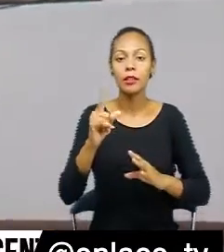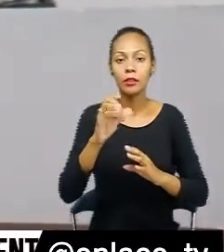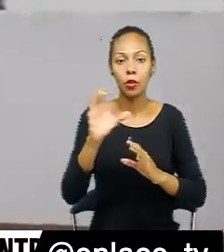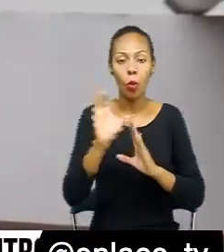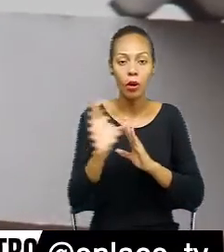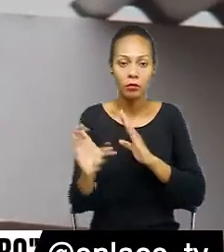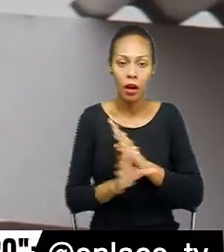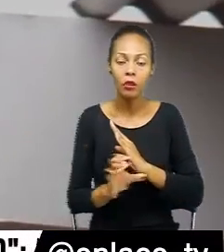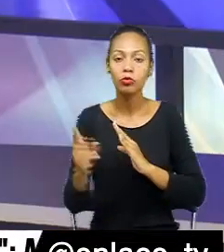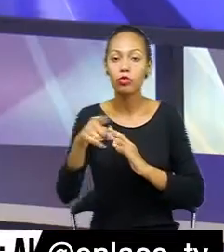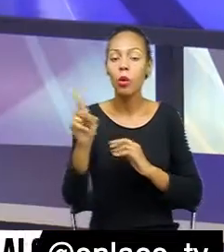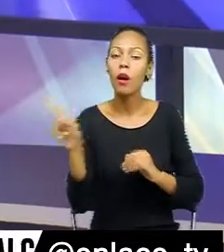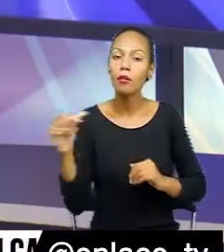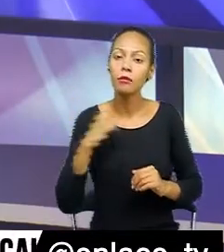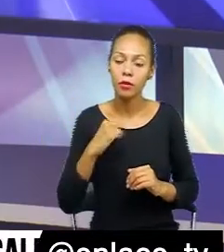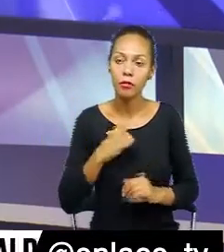capturas.